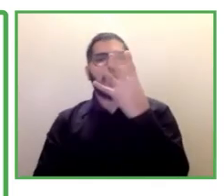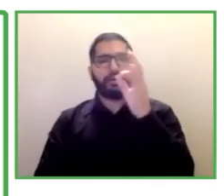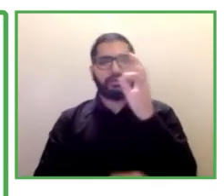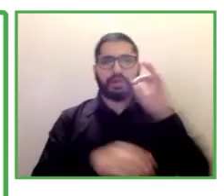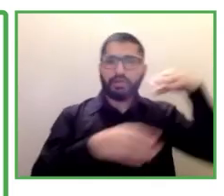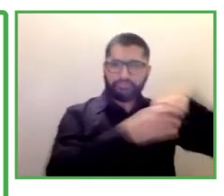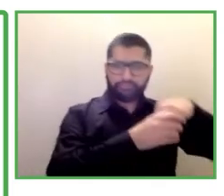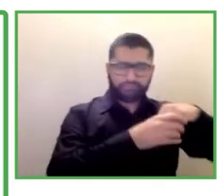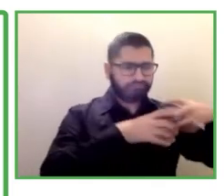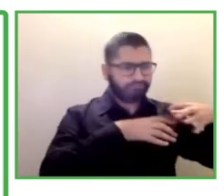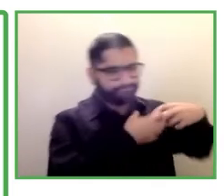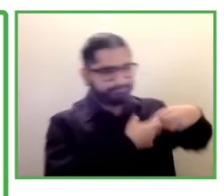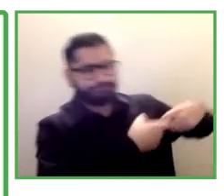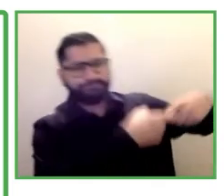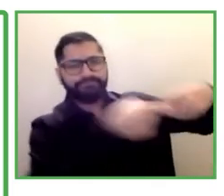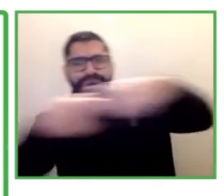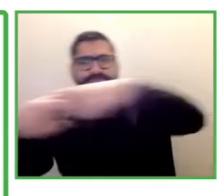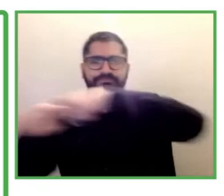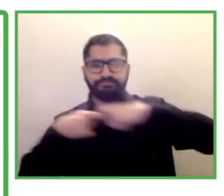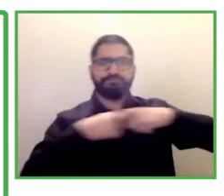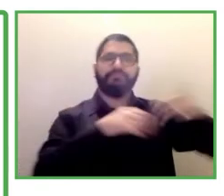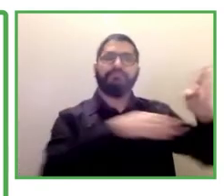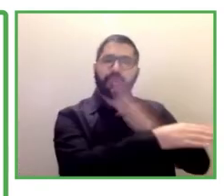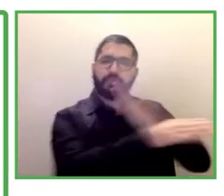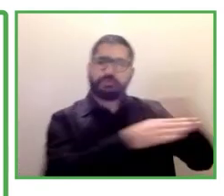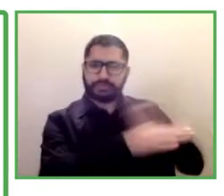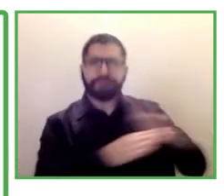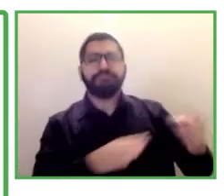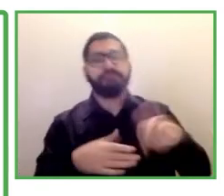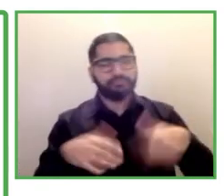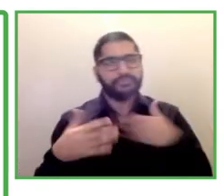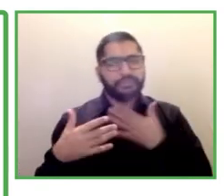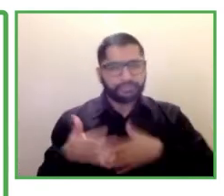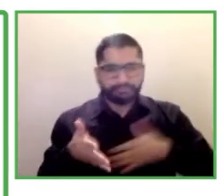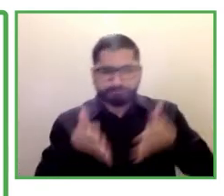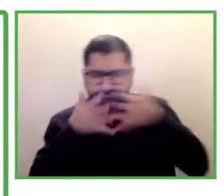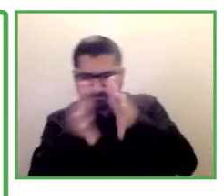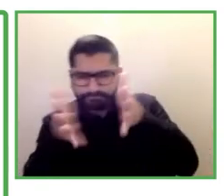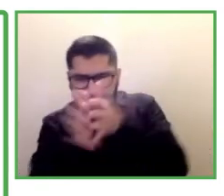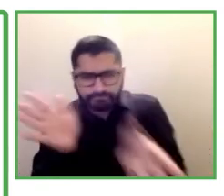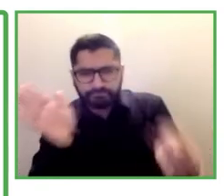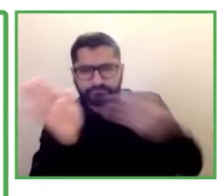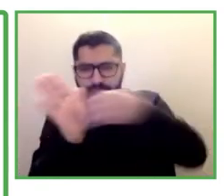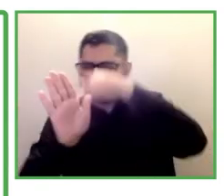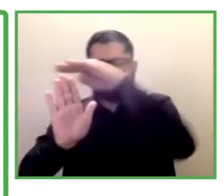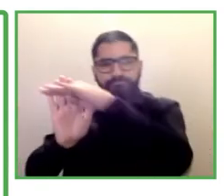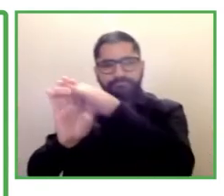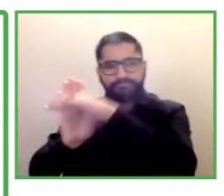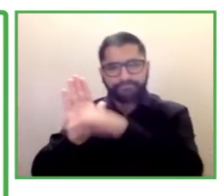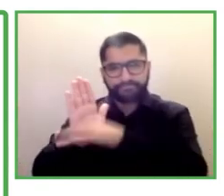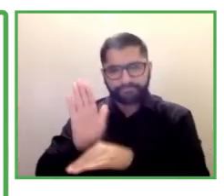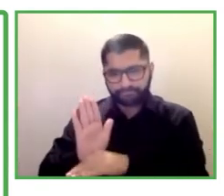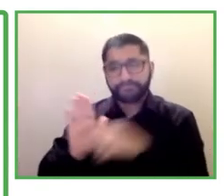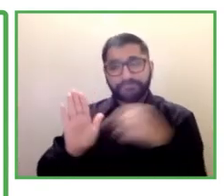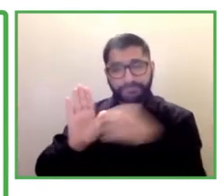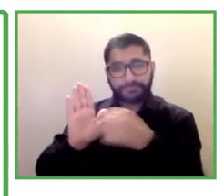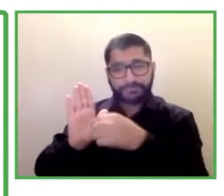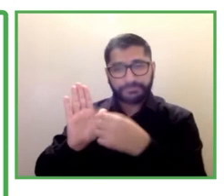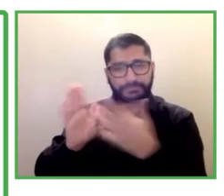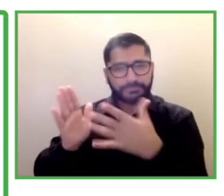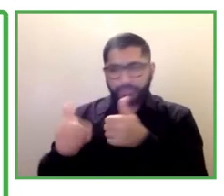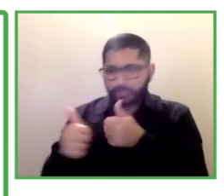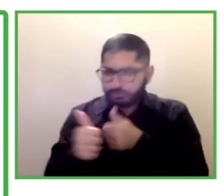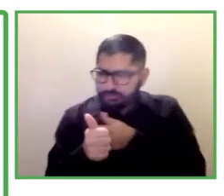Más este programa es un programa guiado por la demanda de los